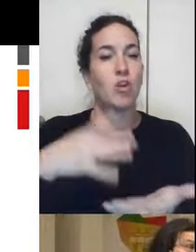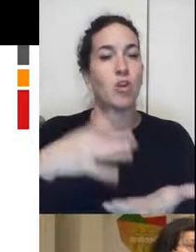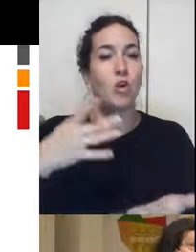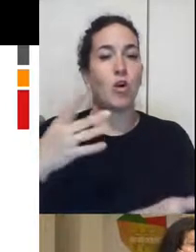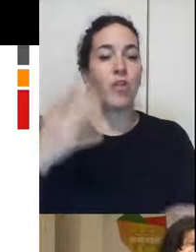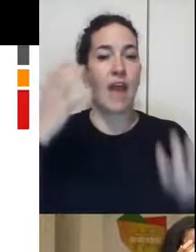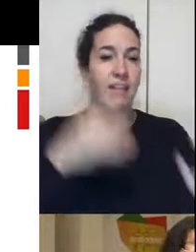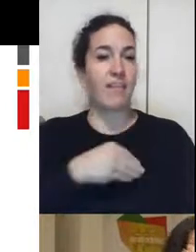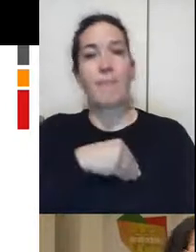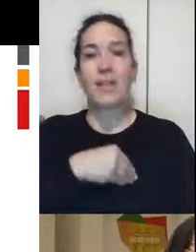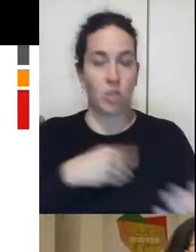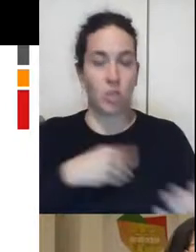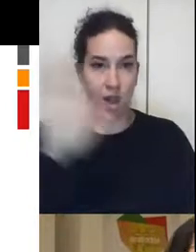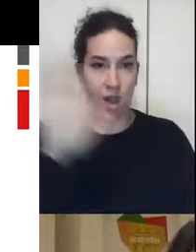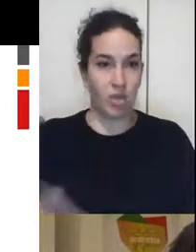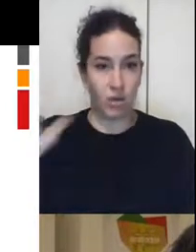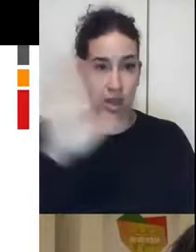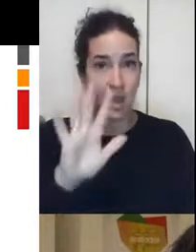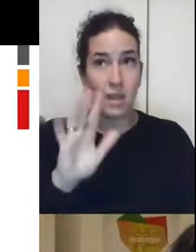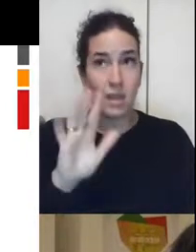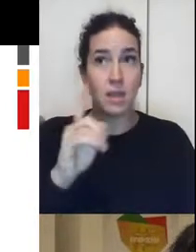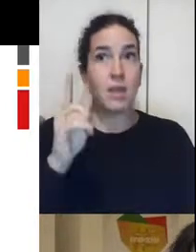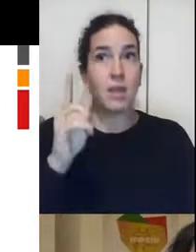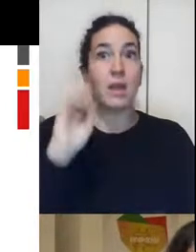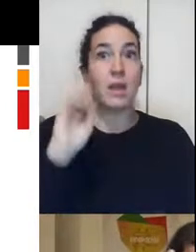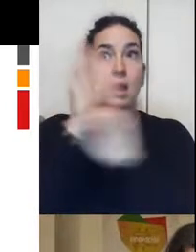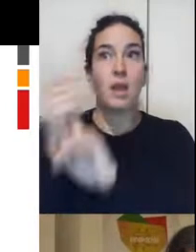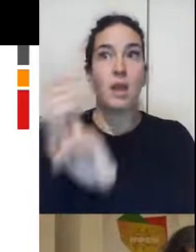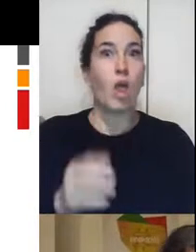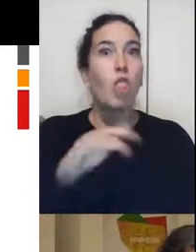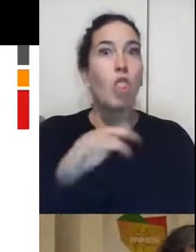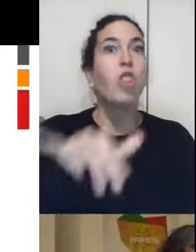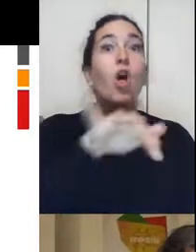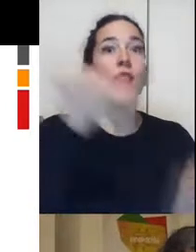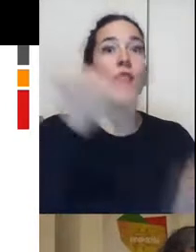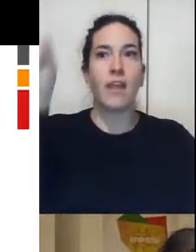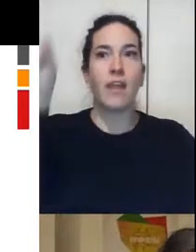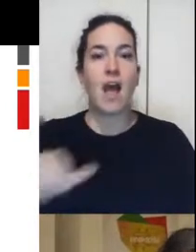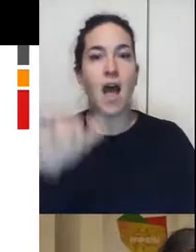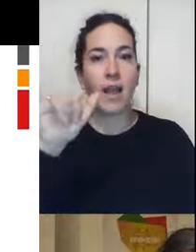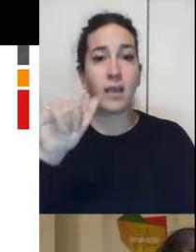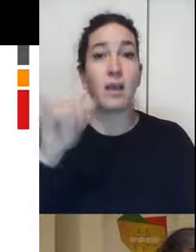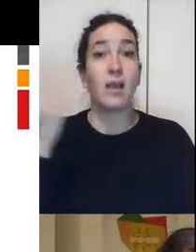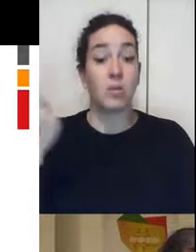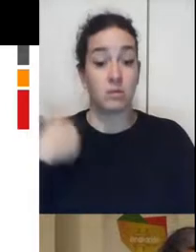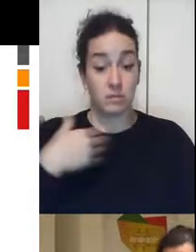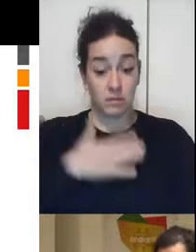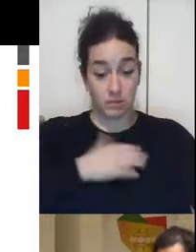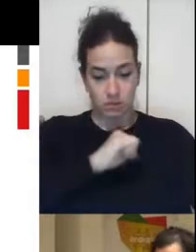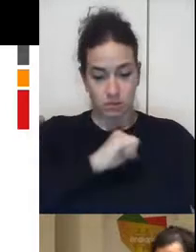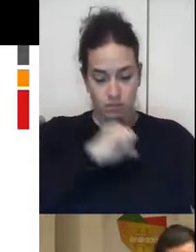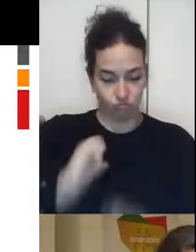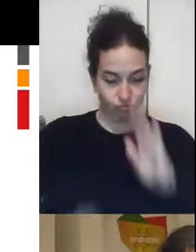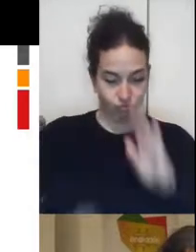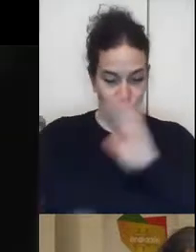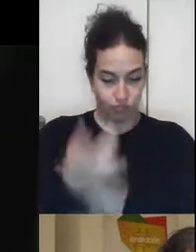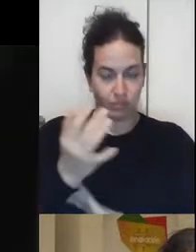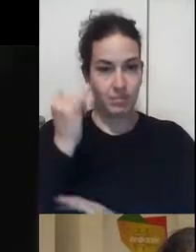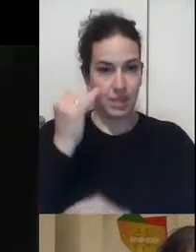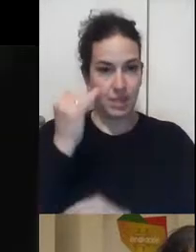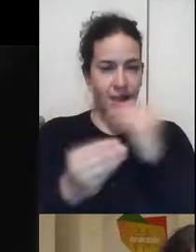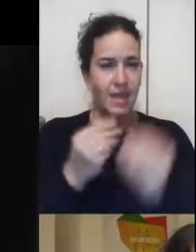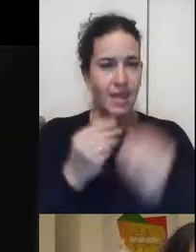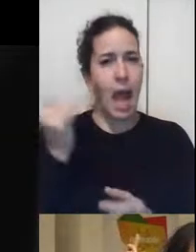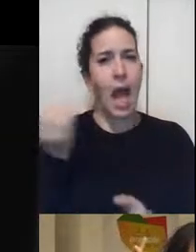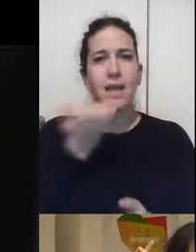se producen y dónde se reproducen esos carteles y que literalmente hagan sus propias propuestas. Tenemos aquí casos del año